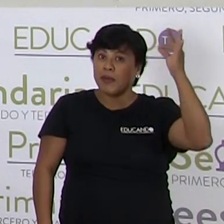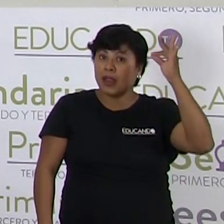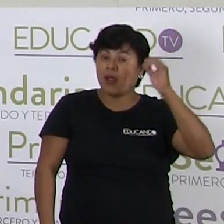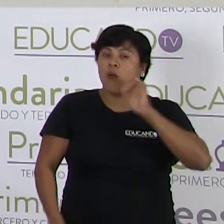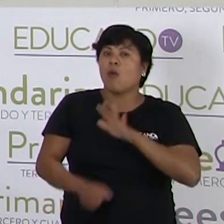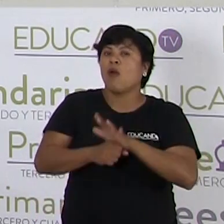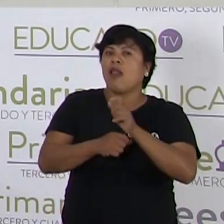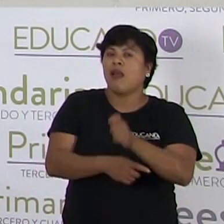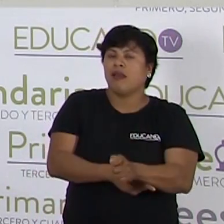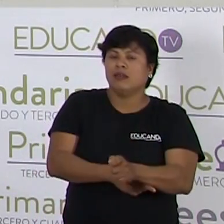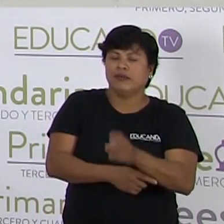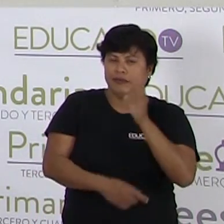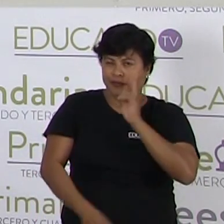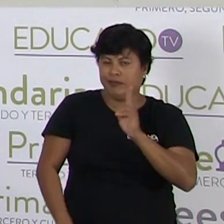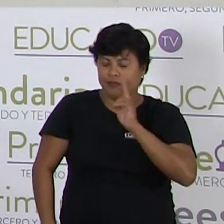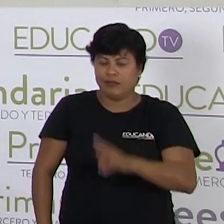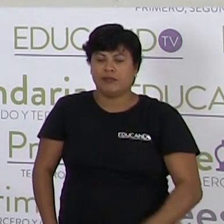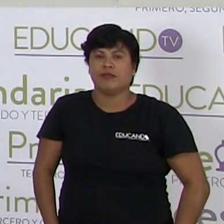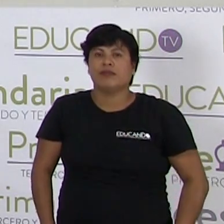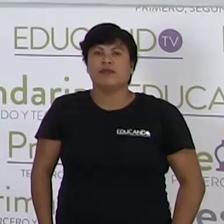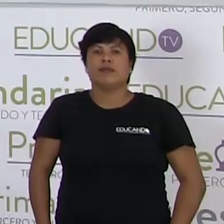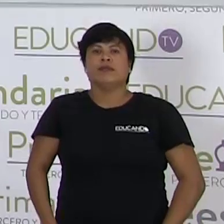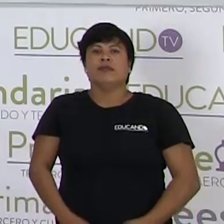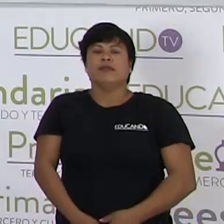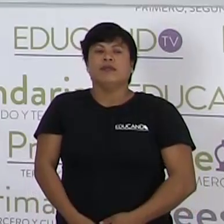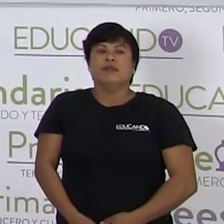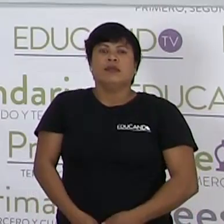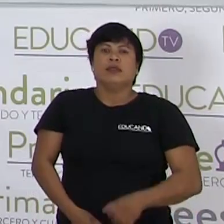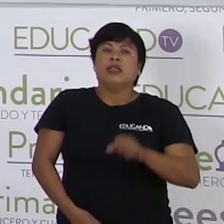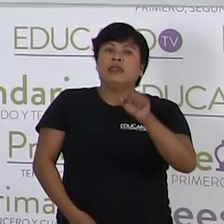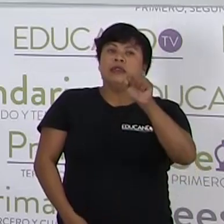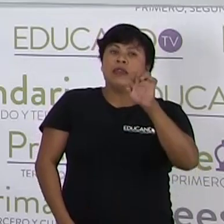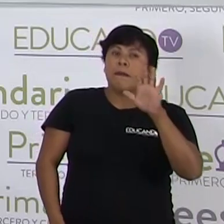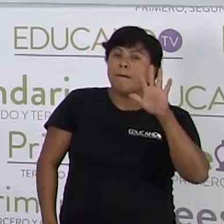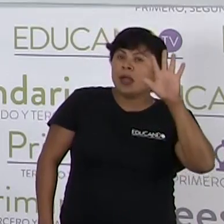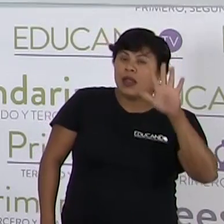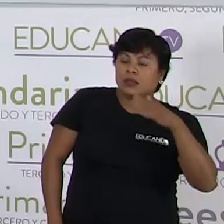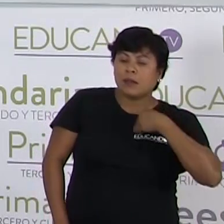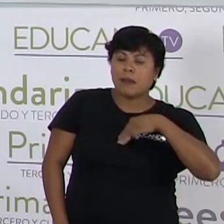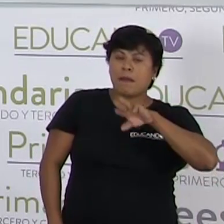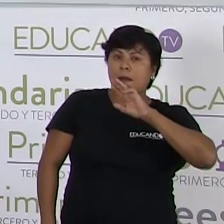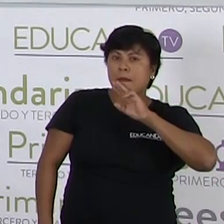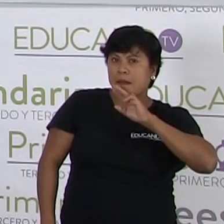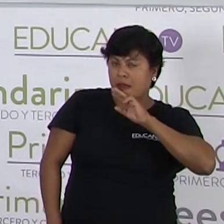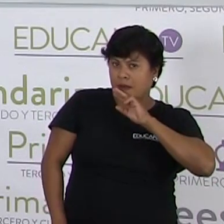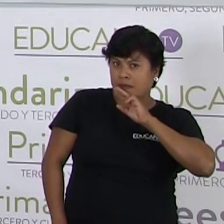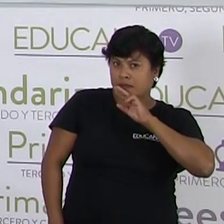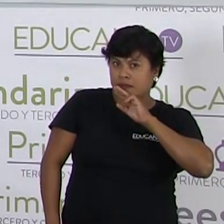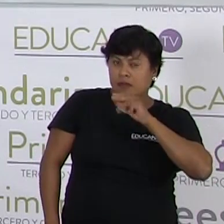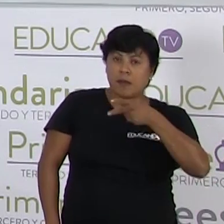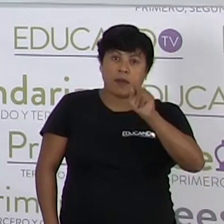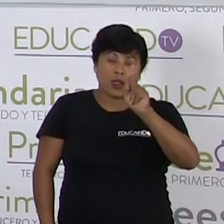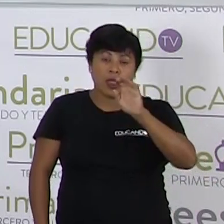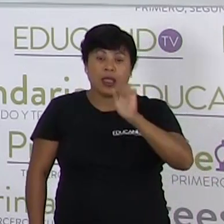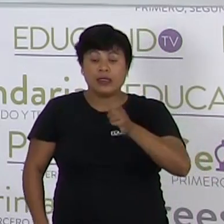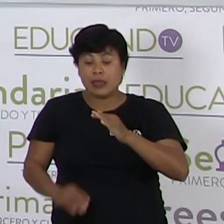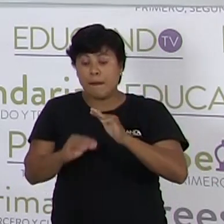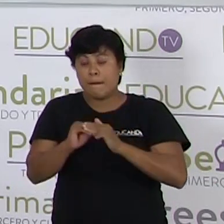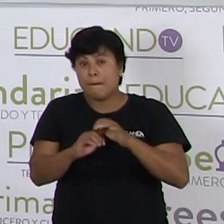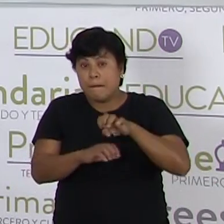se trata. Dice así: se parece a mi madre, pero es